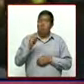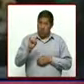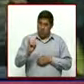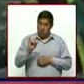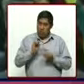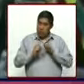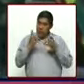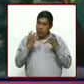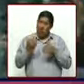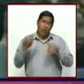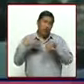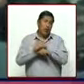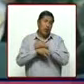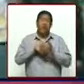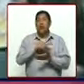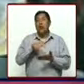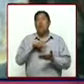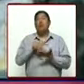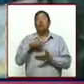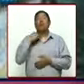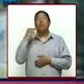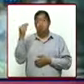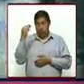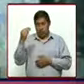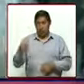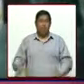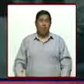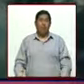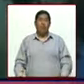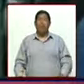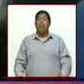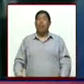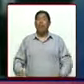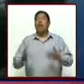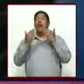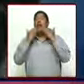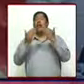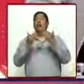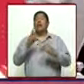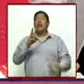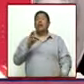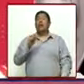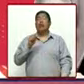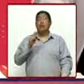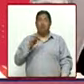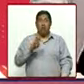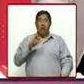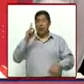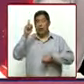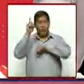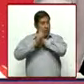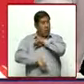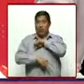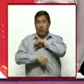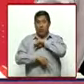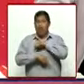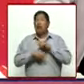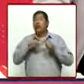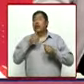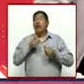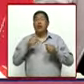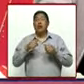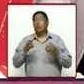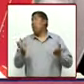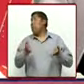ingresar a Plaza Murillo, pero hay despliegue policial de la UTOP. Gracias, Walter. La población está pidiendo una sanción drástica para